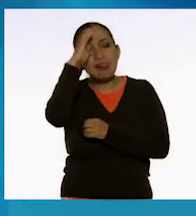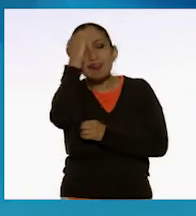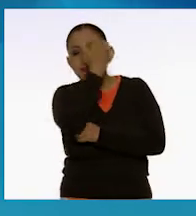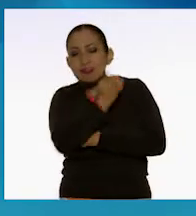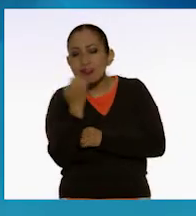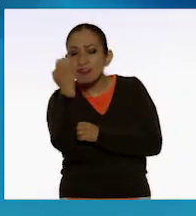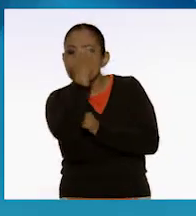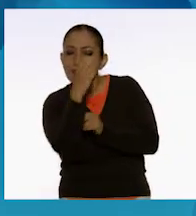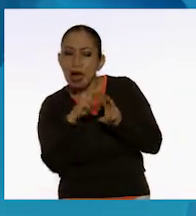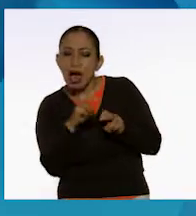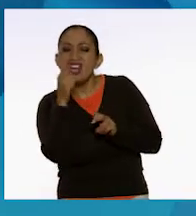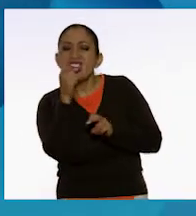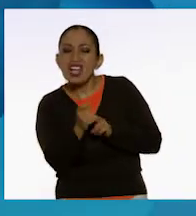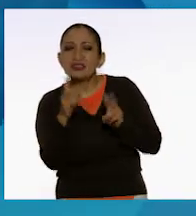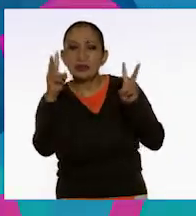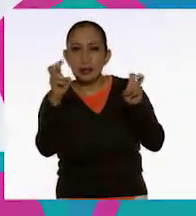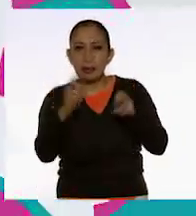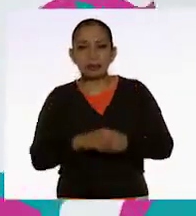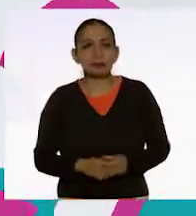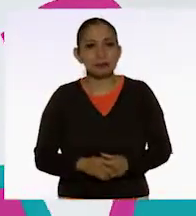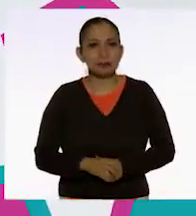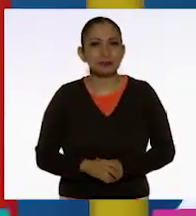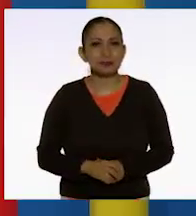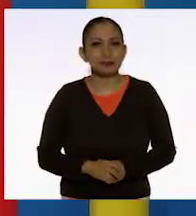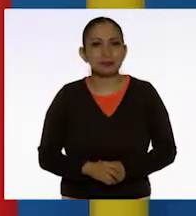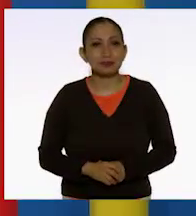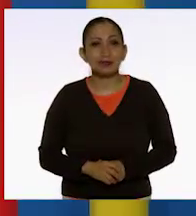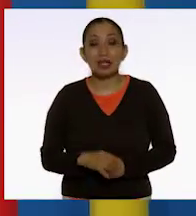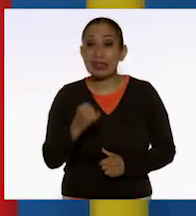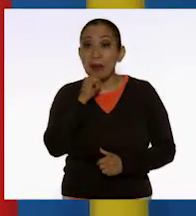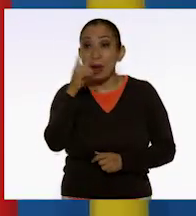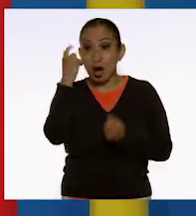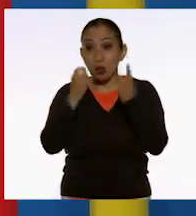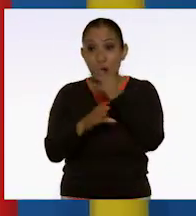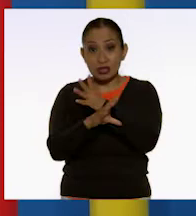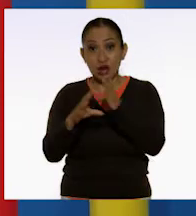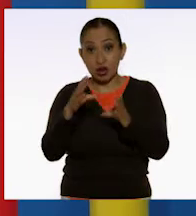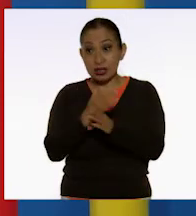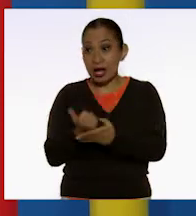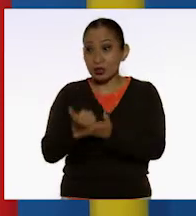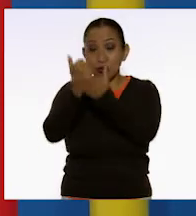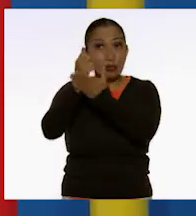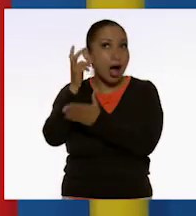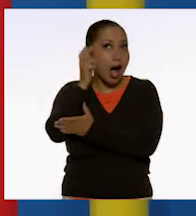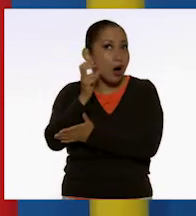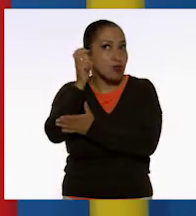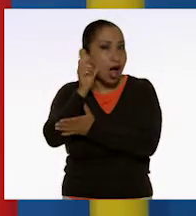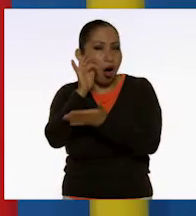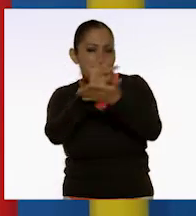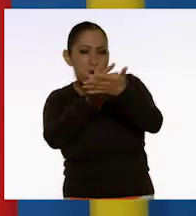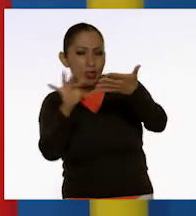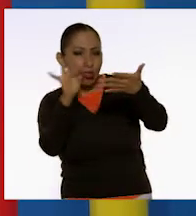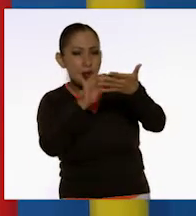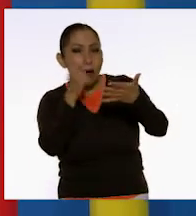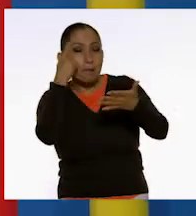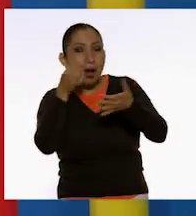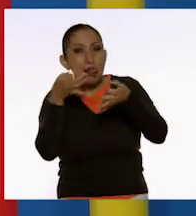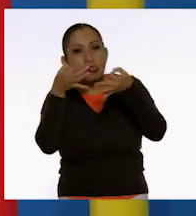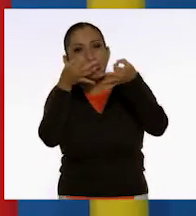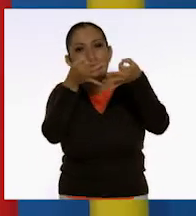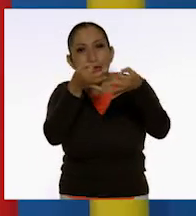y analizar sobre los temas. Así como algunos recursos de audio y de texto para llamar la